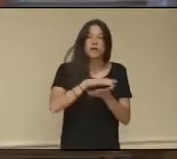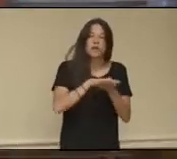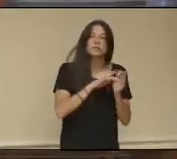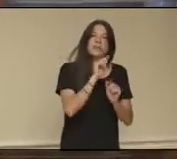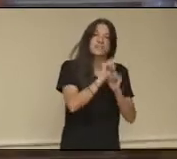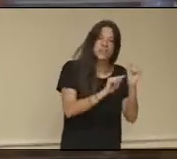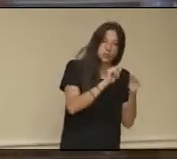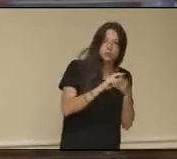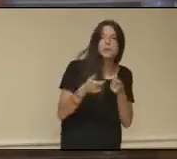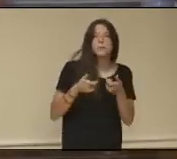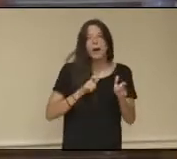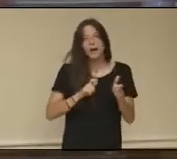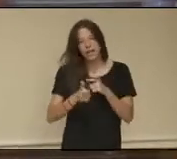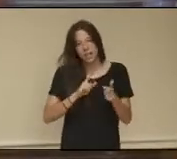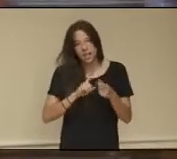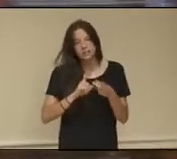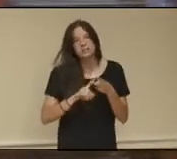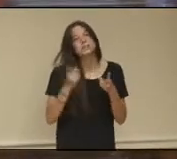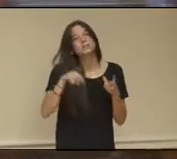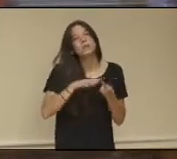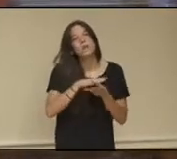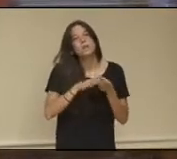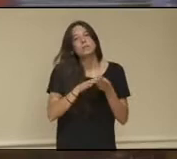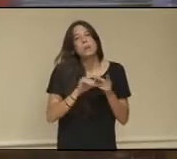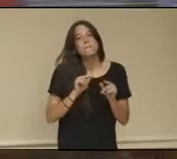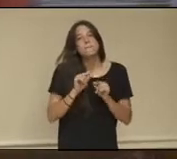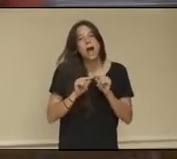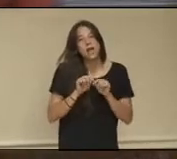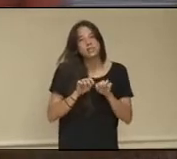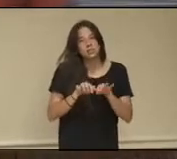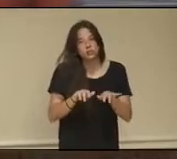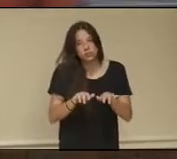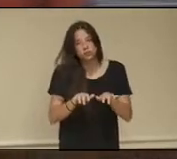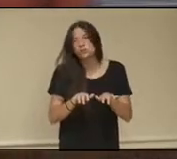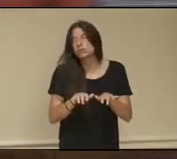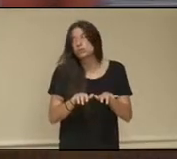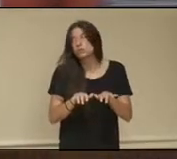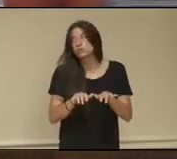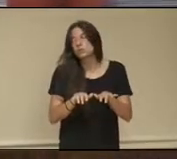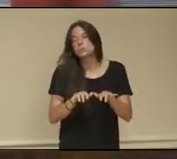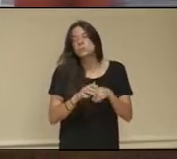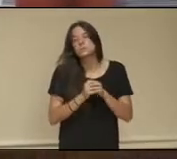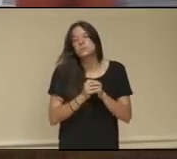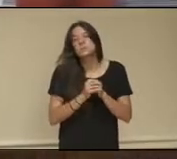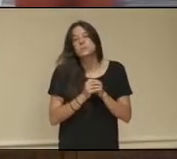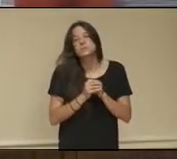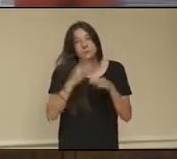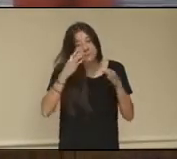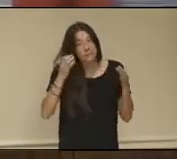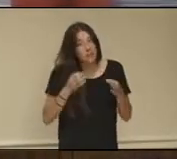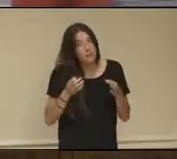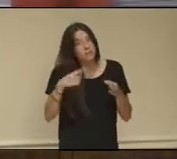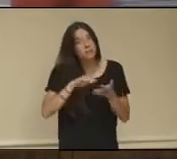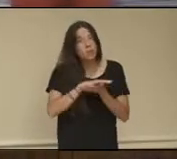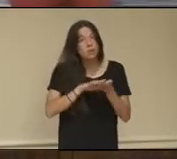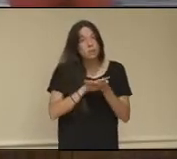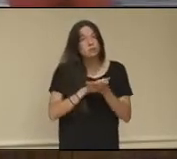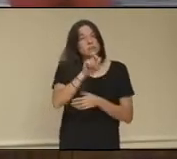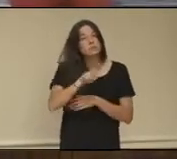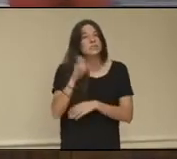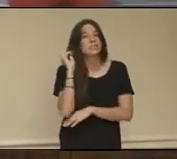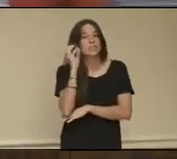bacterias y vamos a tener también parásitos que son protistas. Y realmente lo vamos a tener con 3